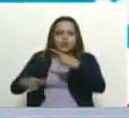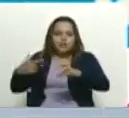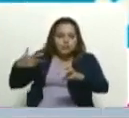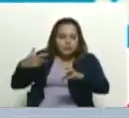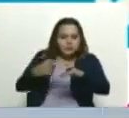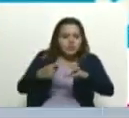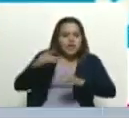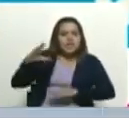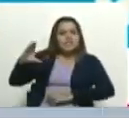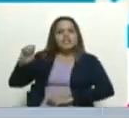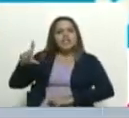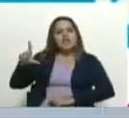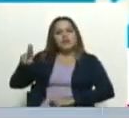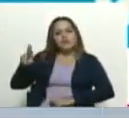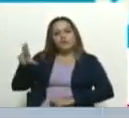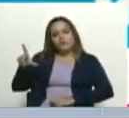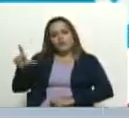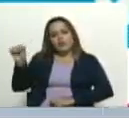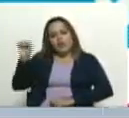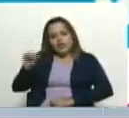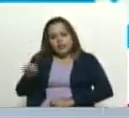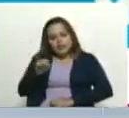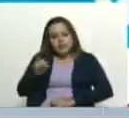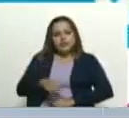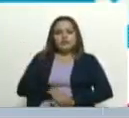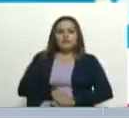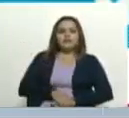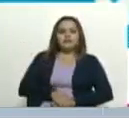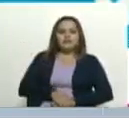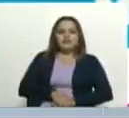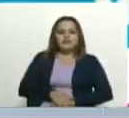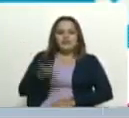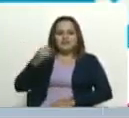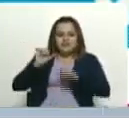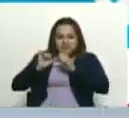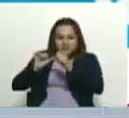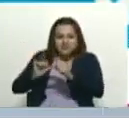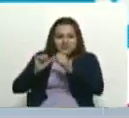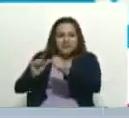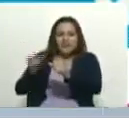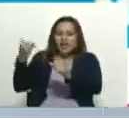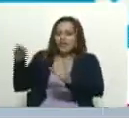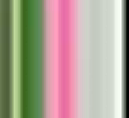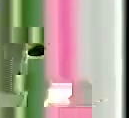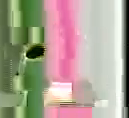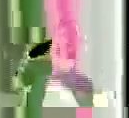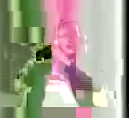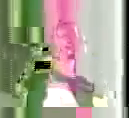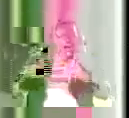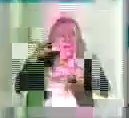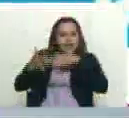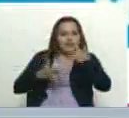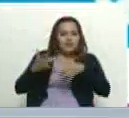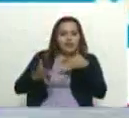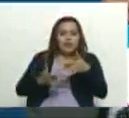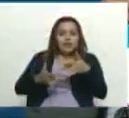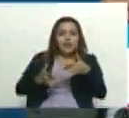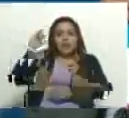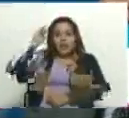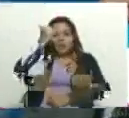madre. León Heredia, él permanentemente me está reportando toda su actividad en el